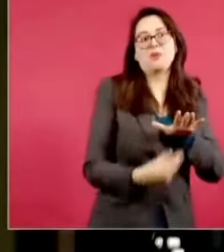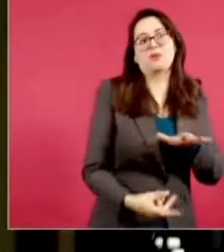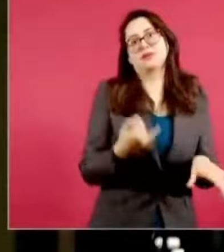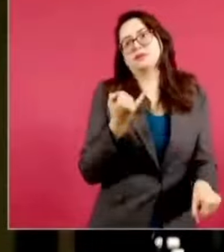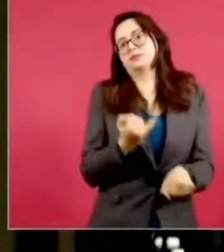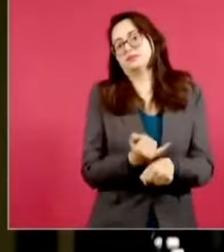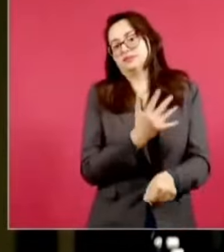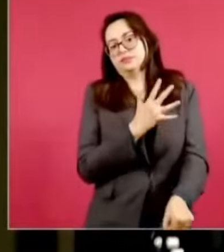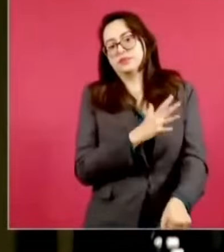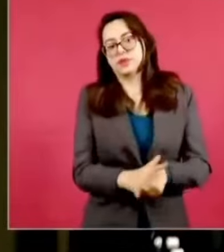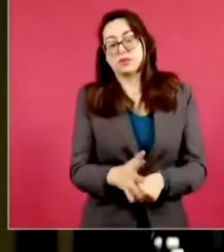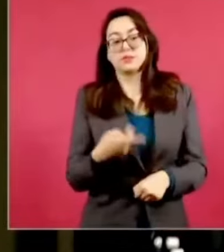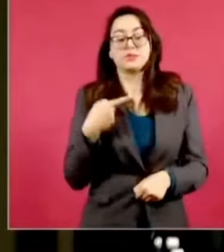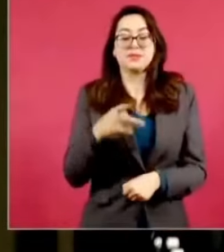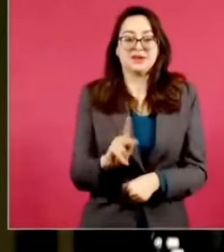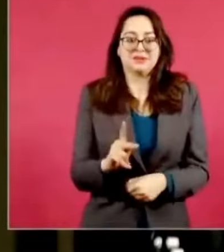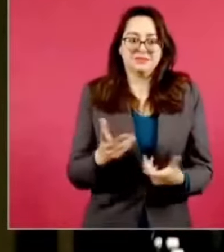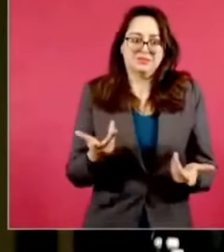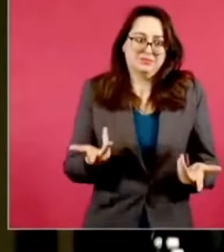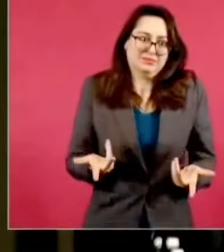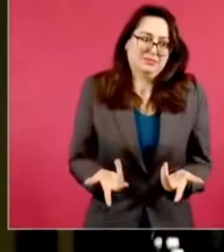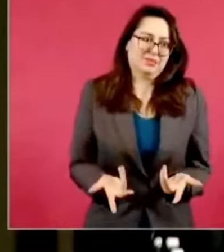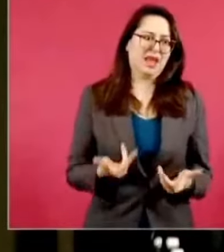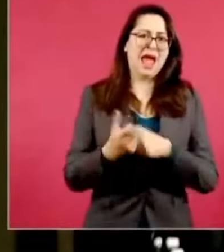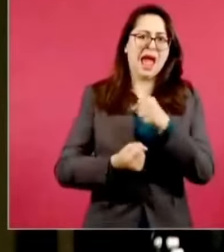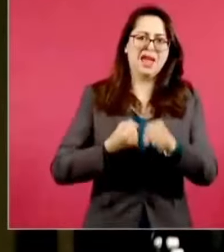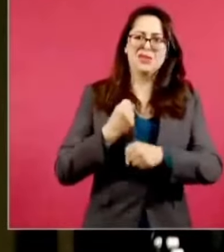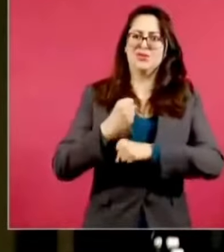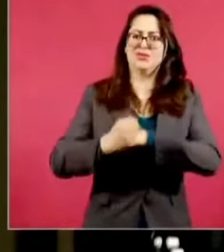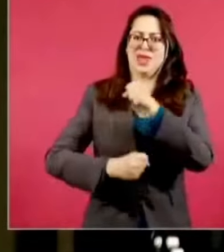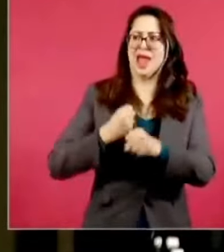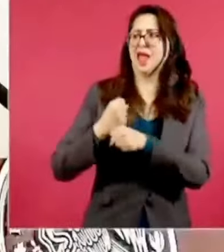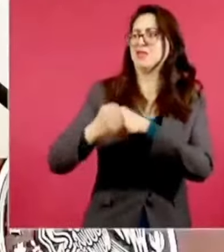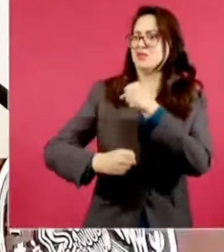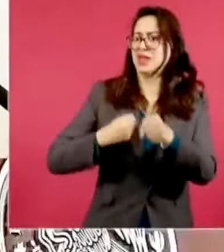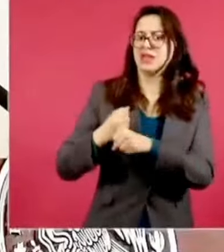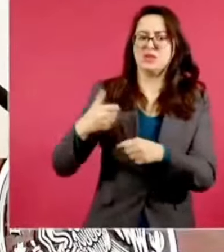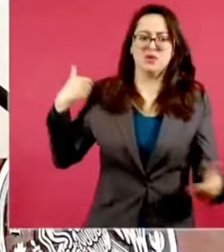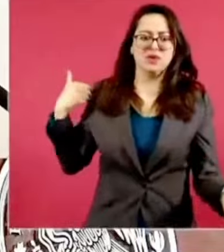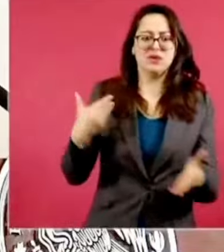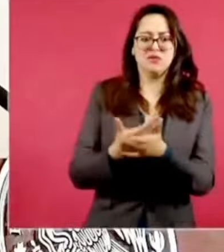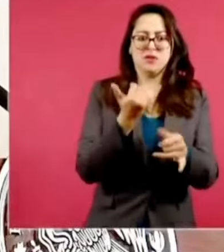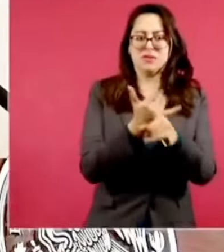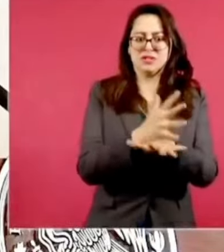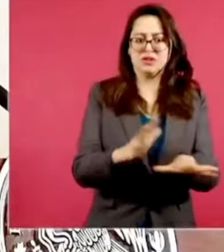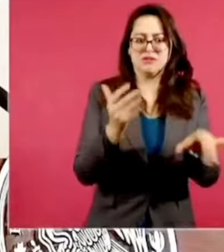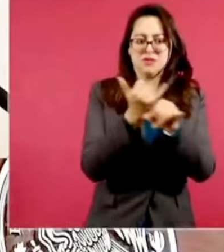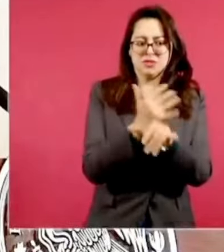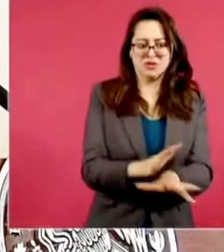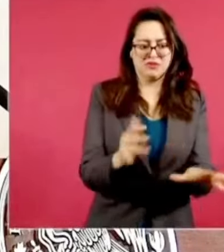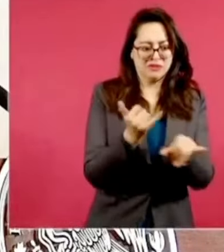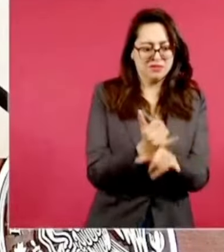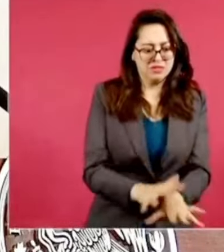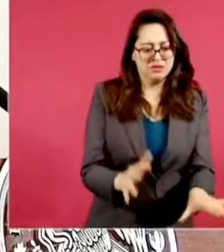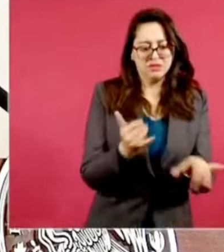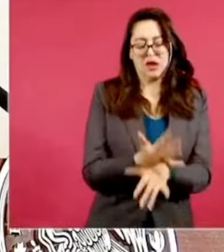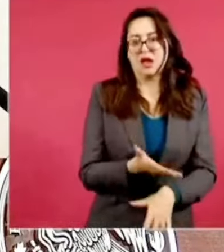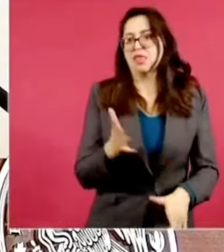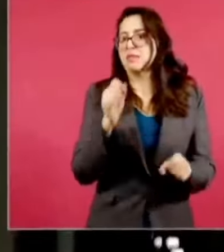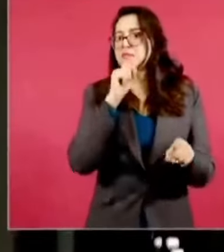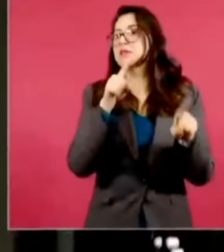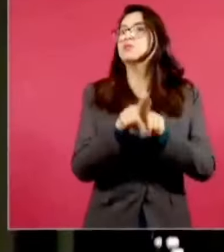estuviera en una base de datos. Pero estamos hablando de digitalizar años y años de información y también dependen de las entidades estatales, municipales.